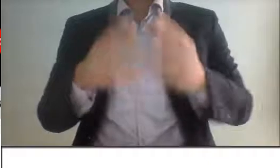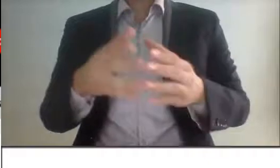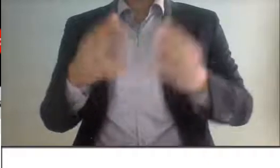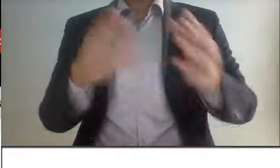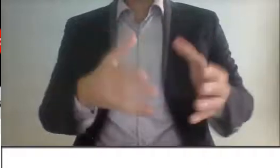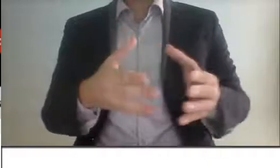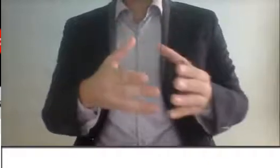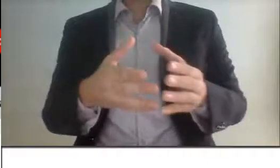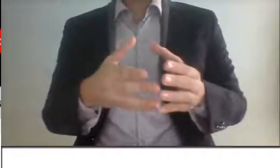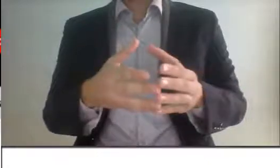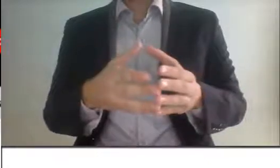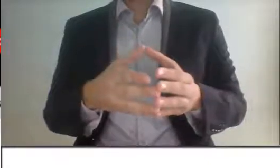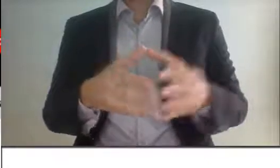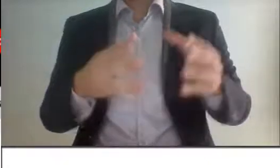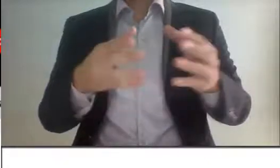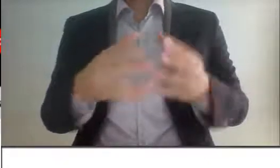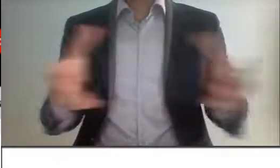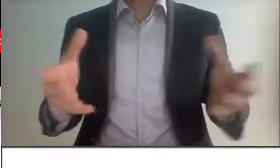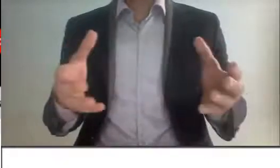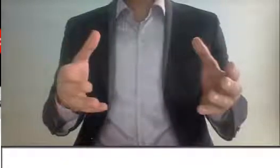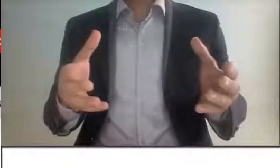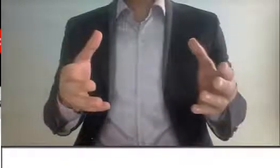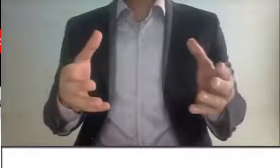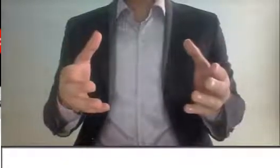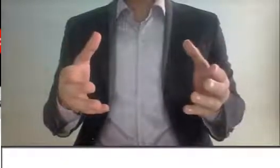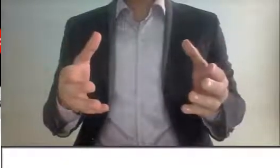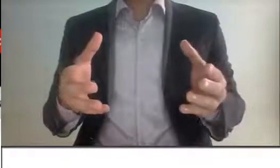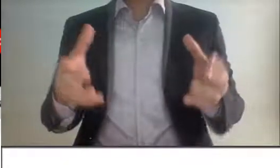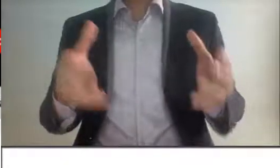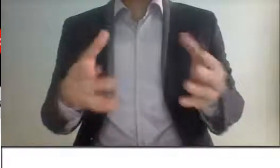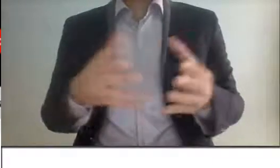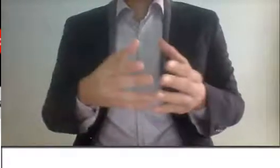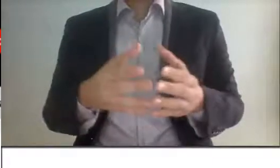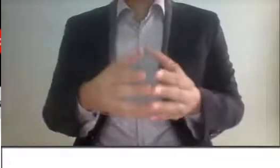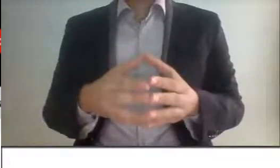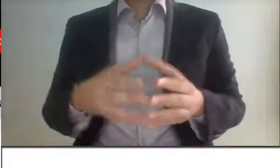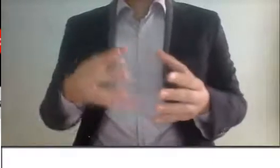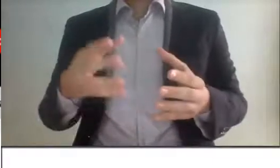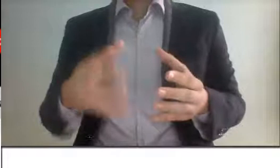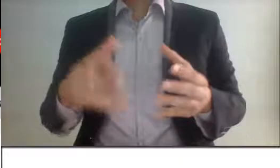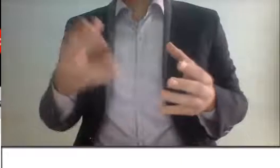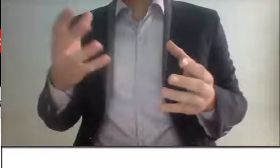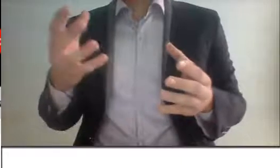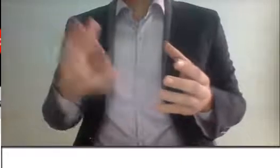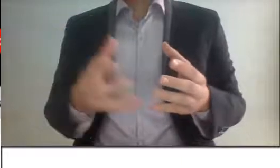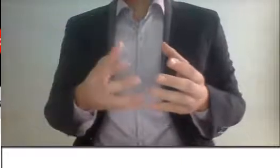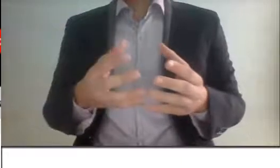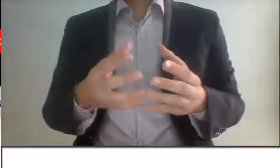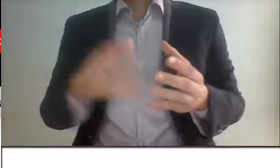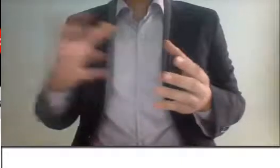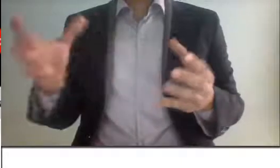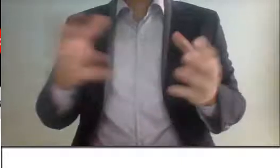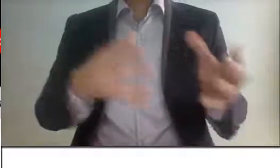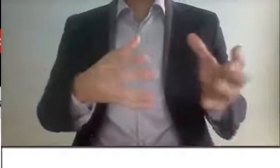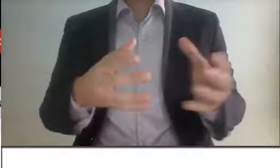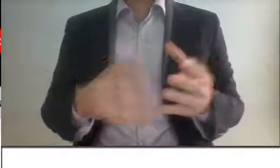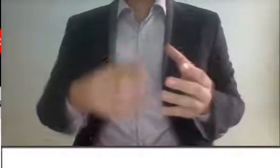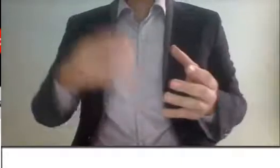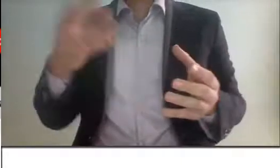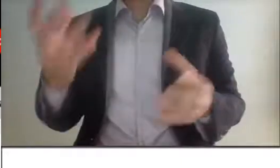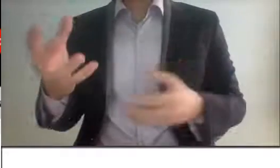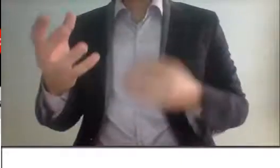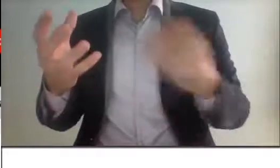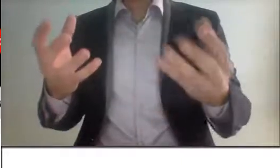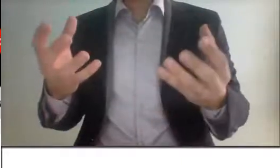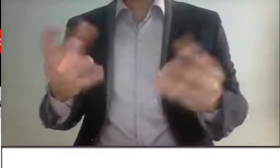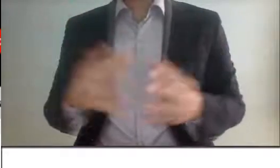robando, porque esta es la firma exacta de Calderón. No se hizo perder solamente en este tema 15.000 millones de pesos, y no les hablo ni siquiera de la deuda. La deuda